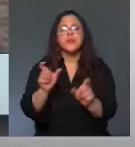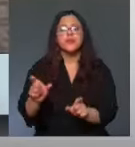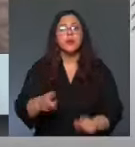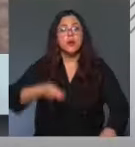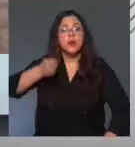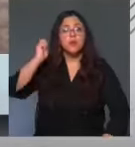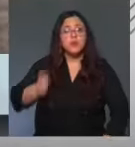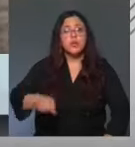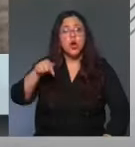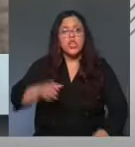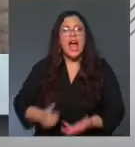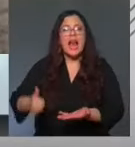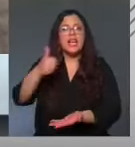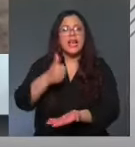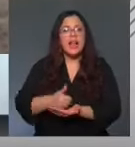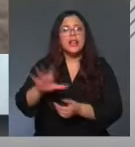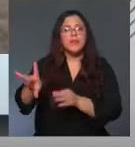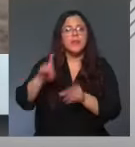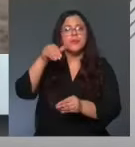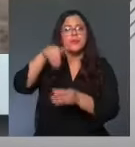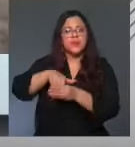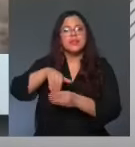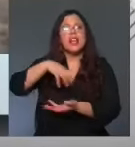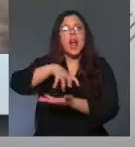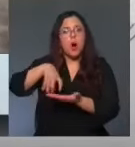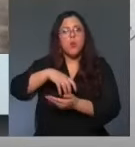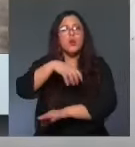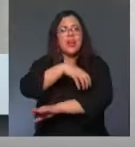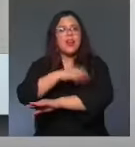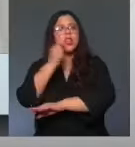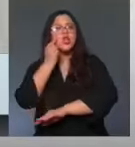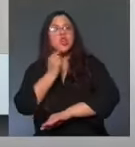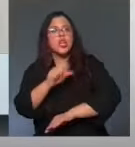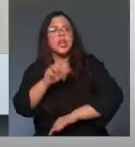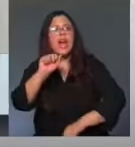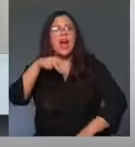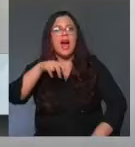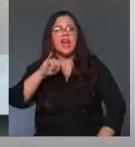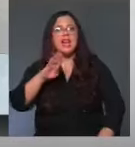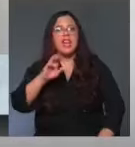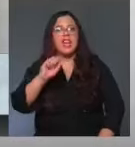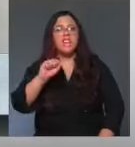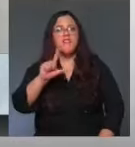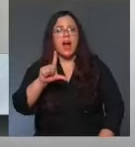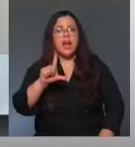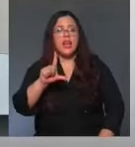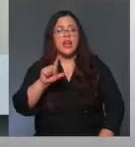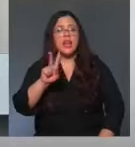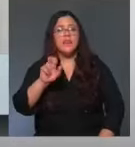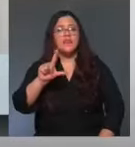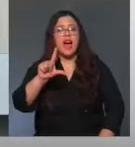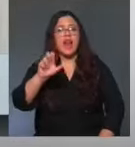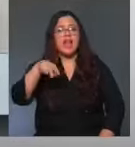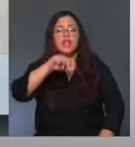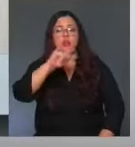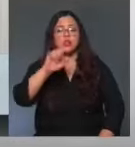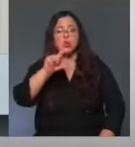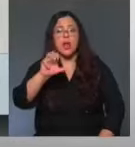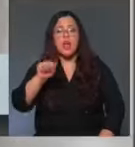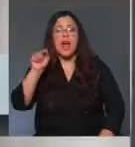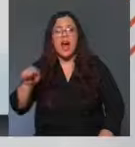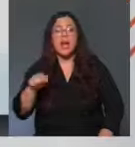el hoy alcalde electo en Ancagua, región de O'Higgins, Aníbal Coco Valenzuela. El Ministerio Público lo acusa de